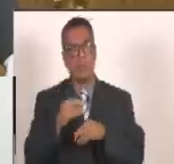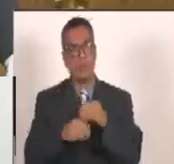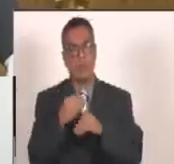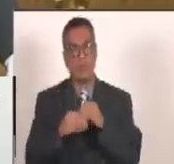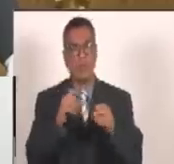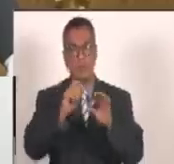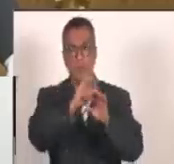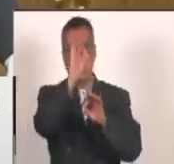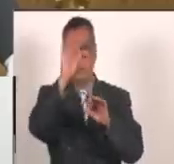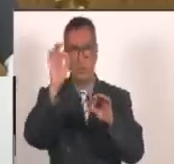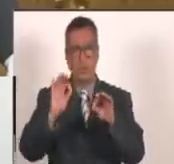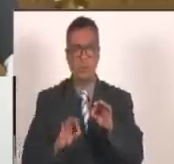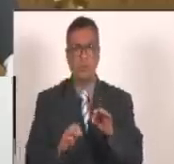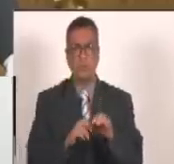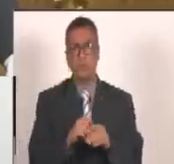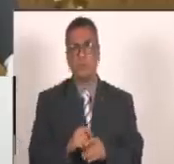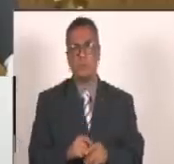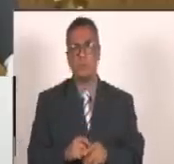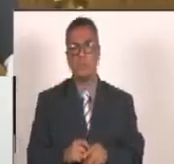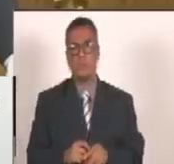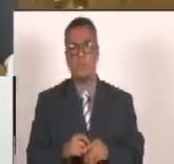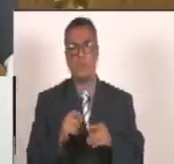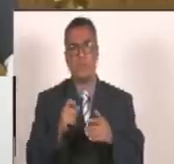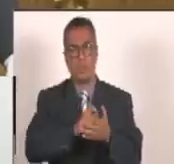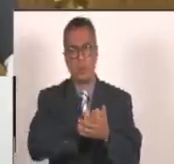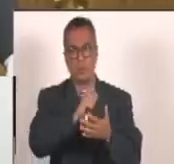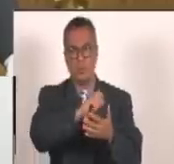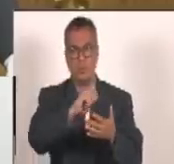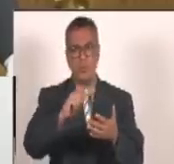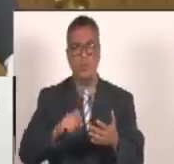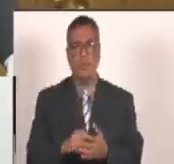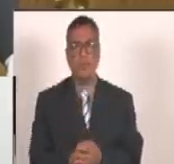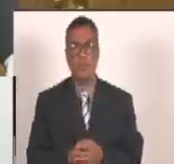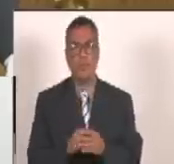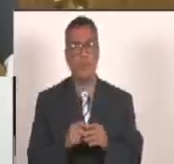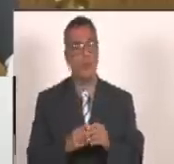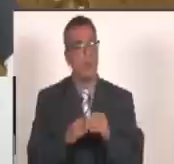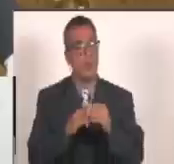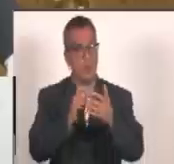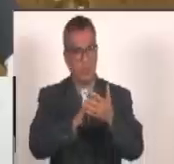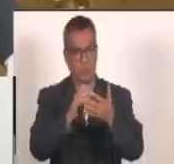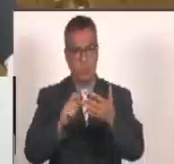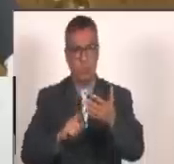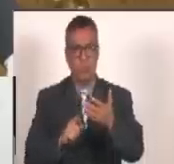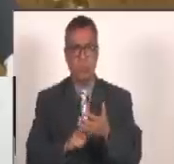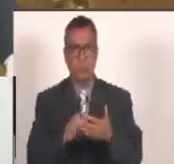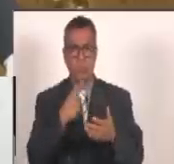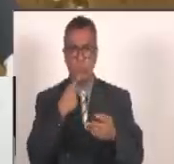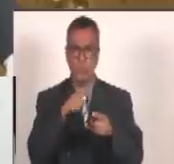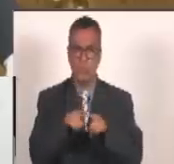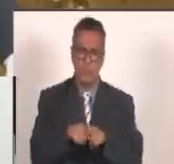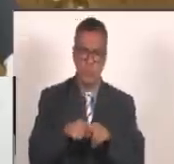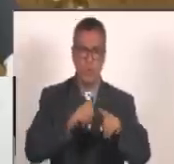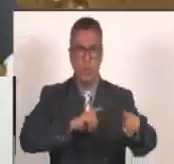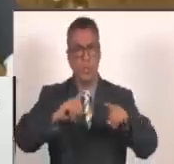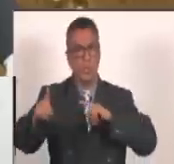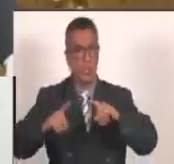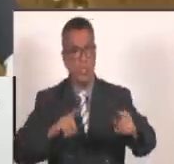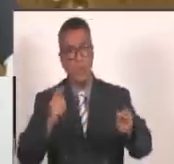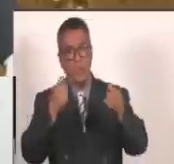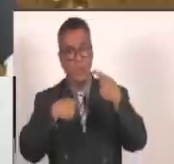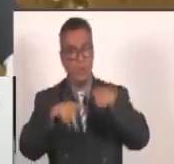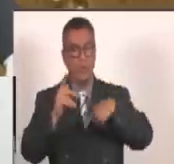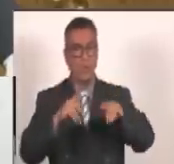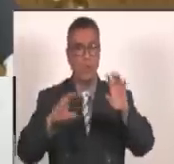dedicada al arte. Fue dramaturgo, guionista, crítico, director de